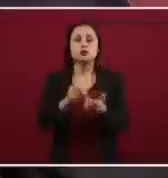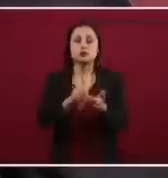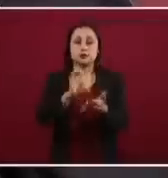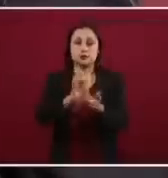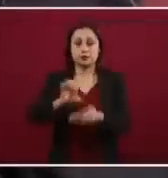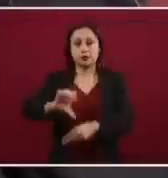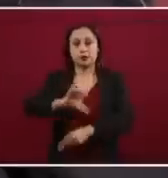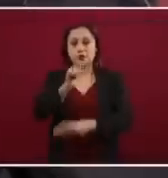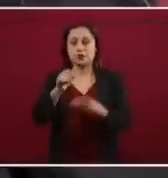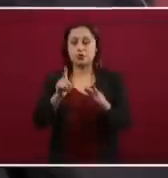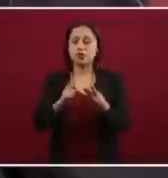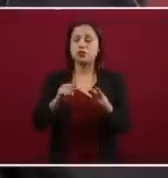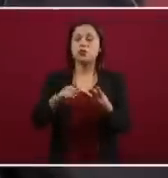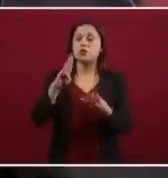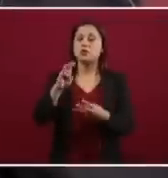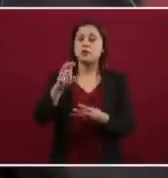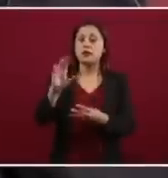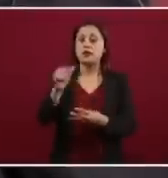Va a quedar